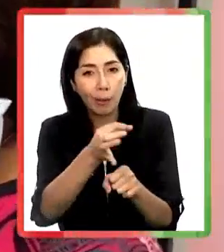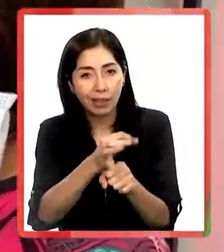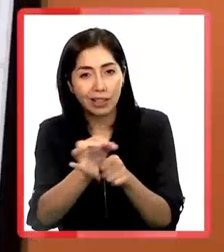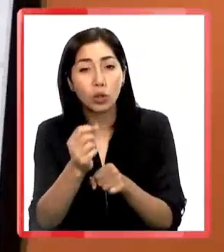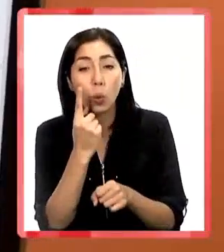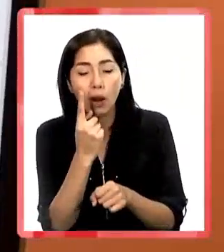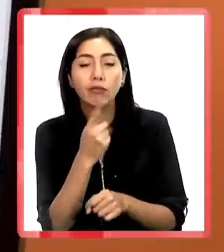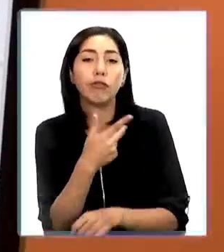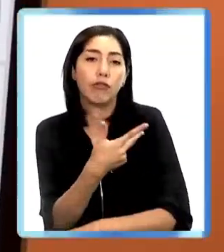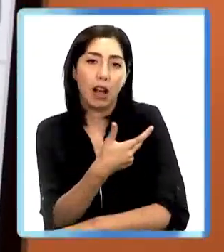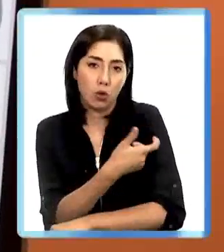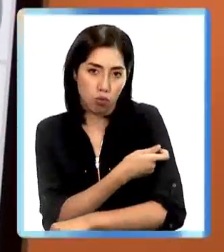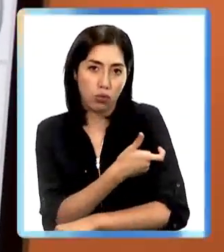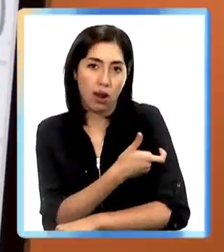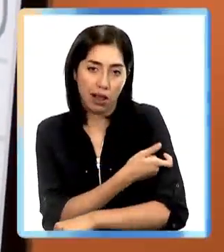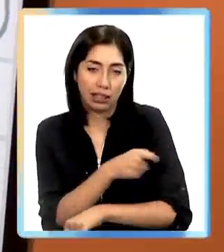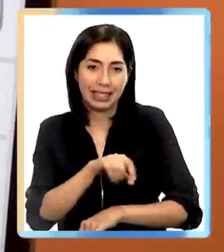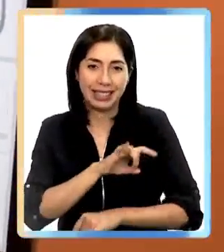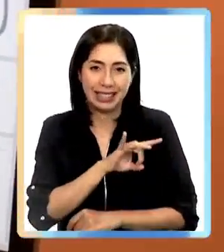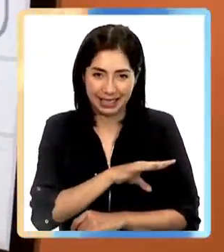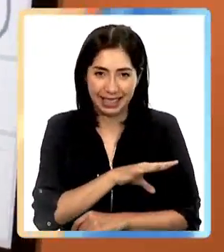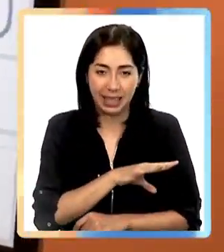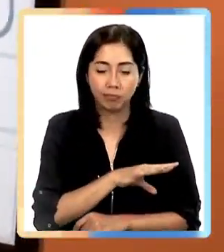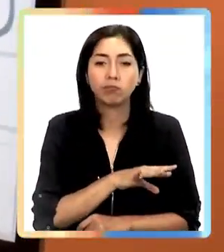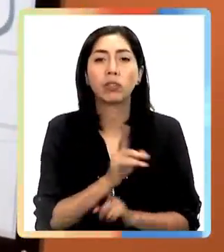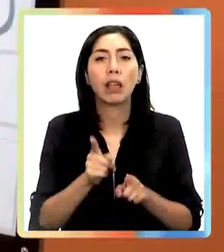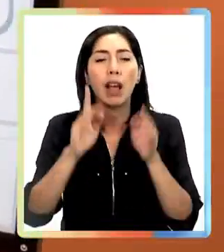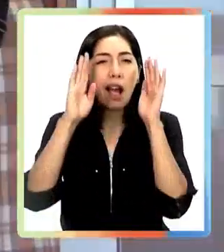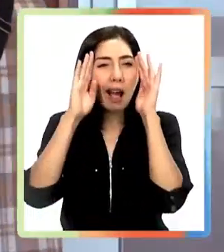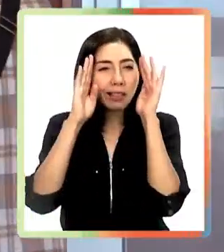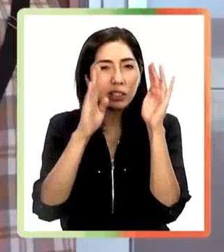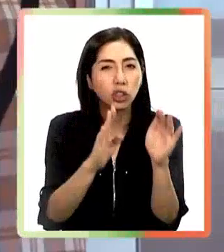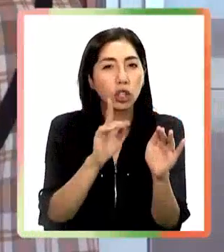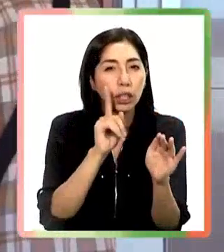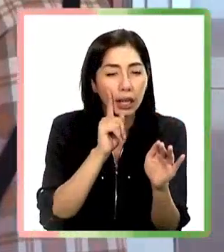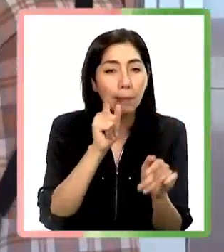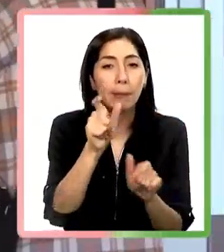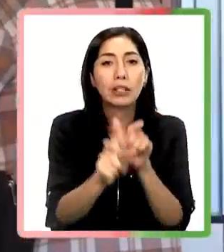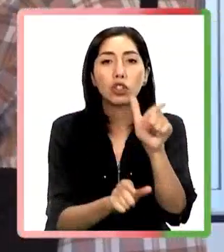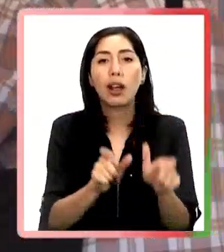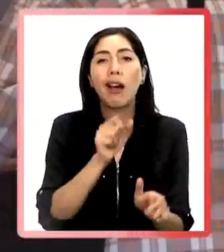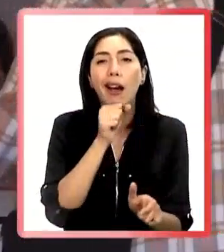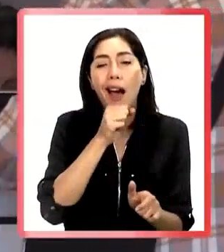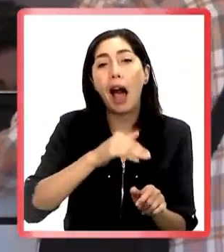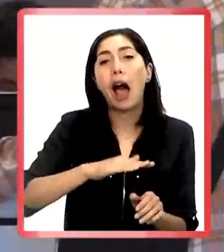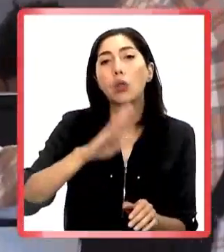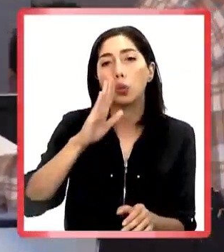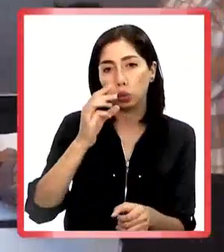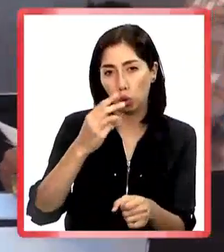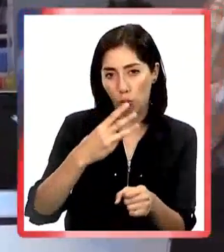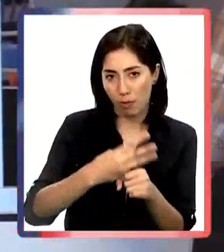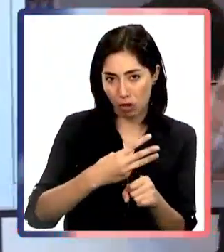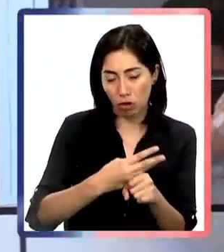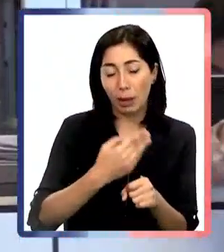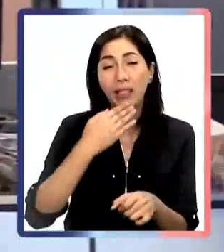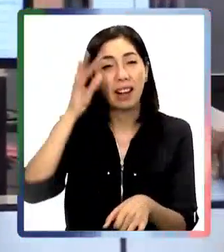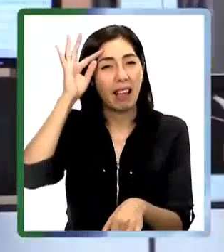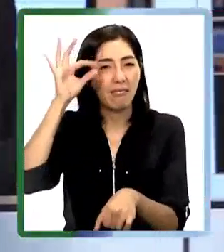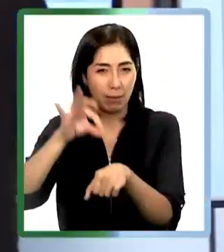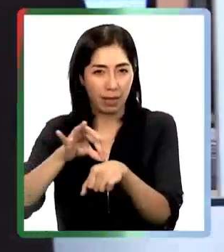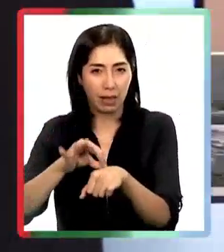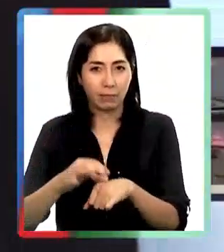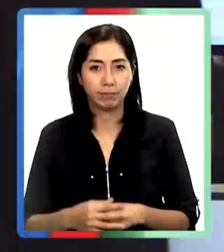distintos programas de vacunación existentes en Chile, poniendo mayor atención en pacientes adultos mayores y con enfermedades de base.